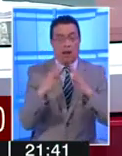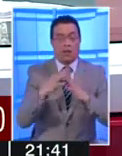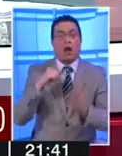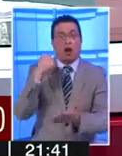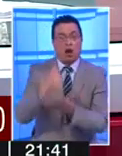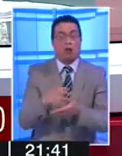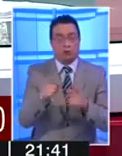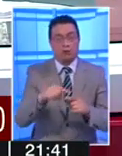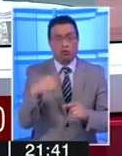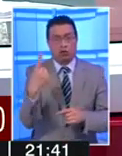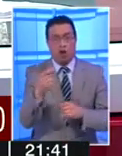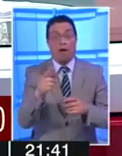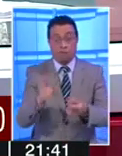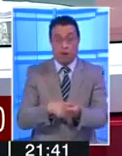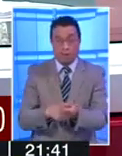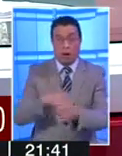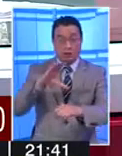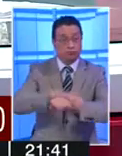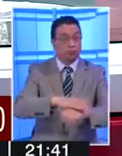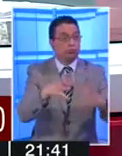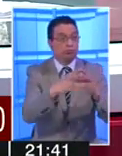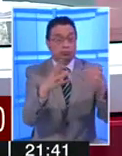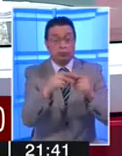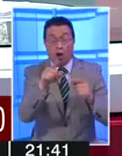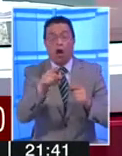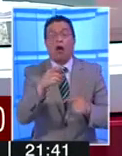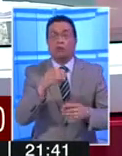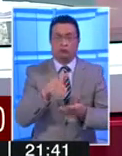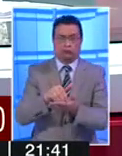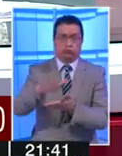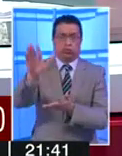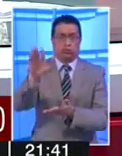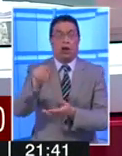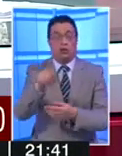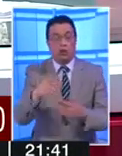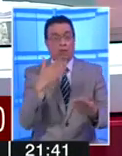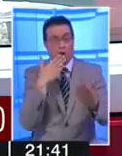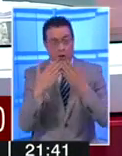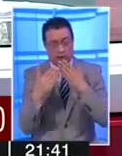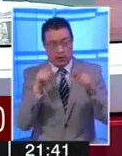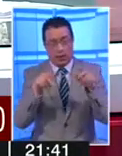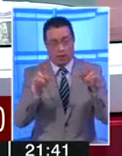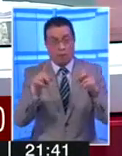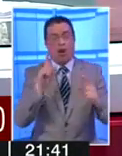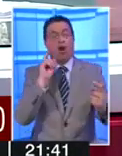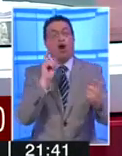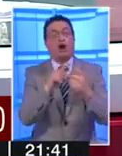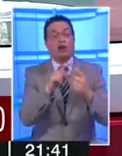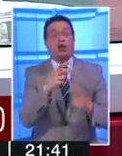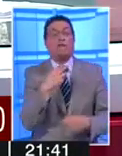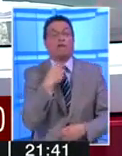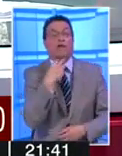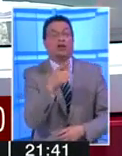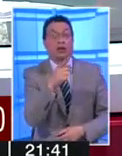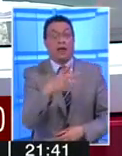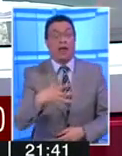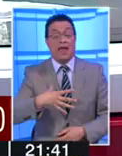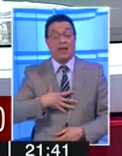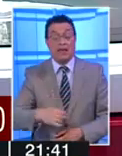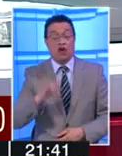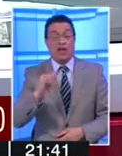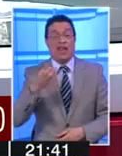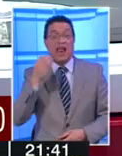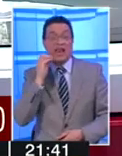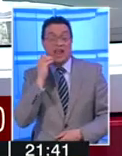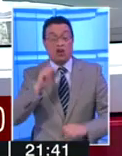que ha recibido el rechazo de familiares de detenidos desaparecidos. Vamos a conversar sobre este tema y para eso tomamos contacto con la vocera de la agrupación Hijos y